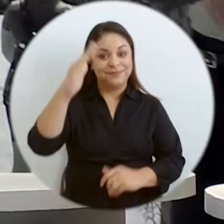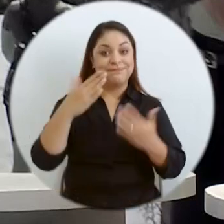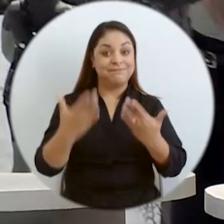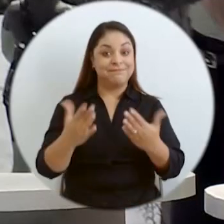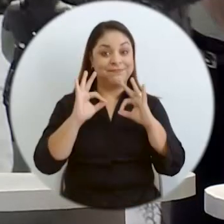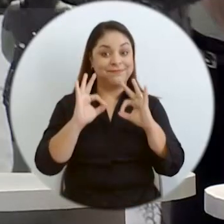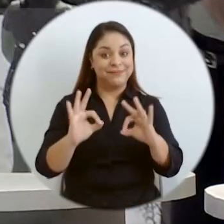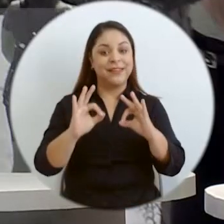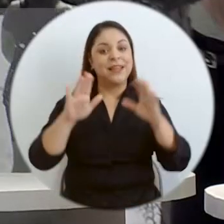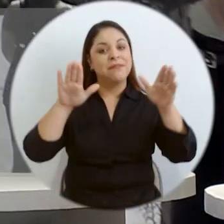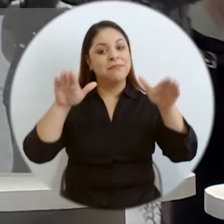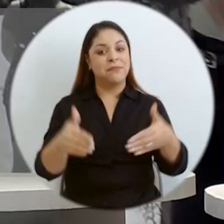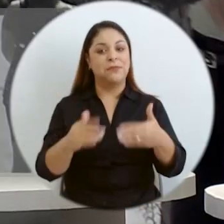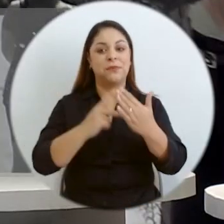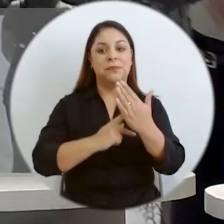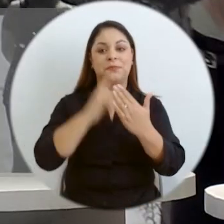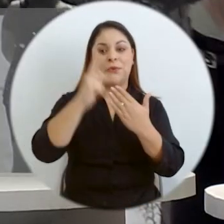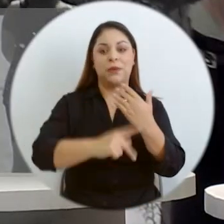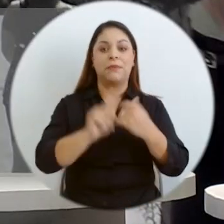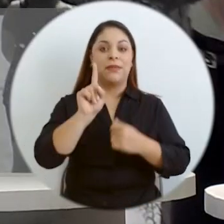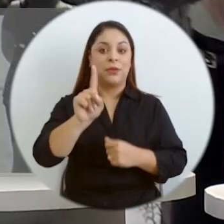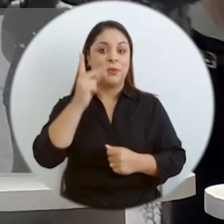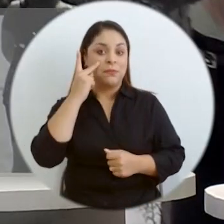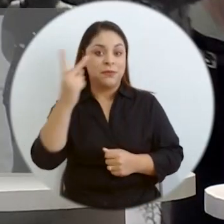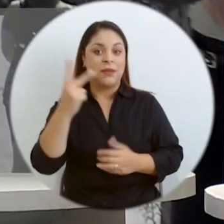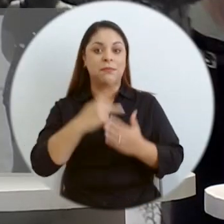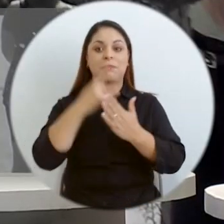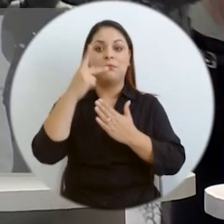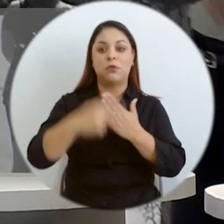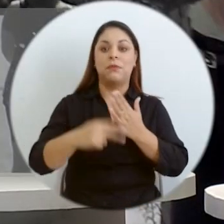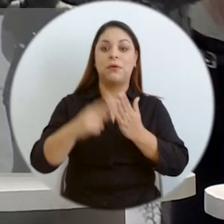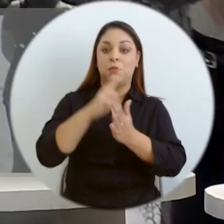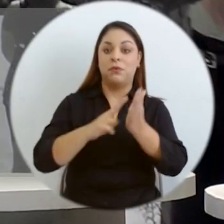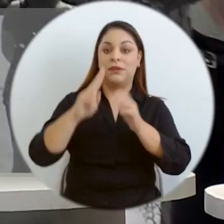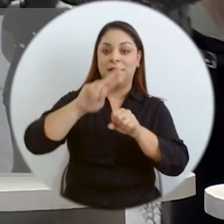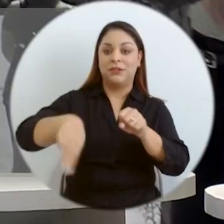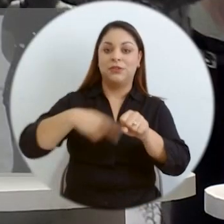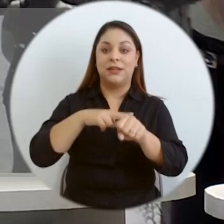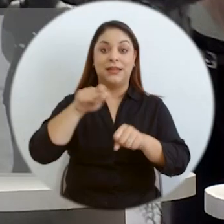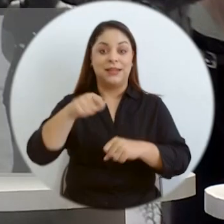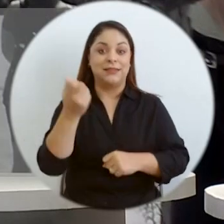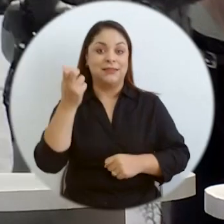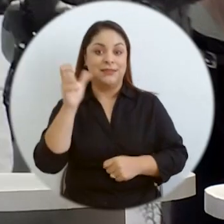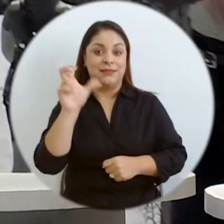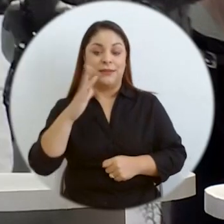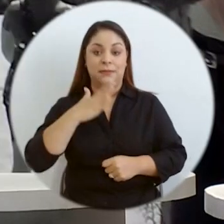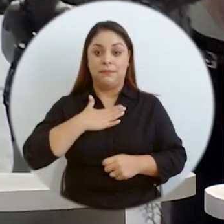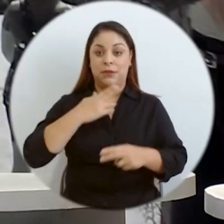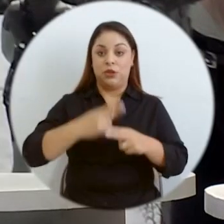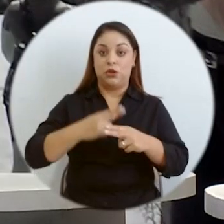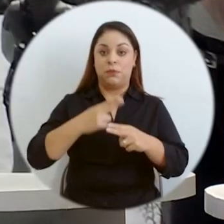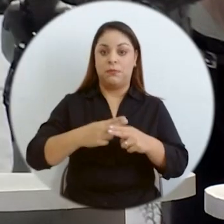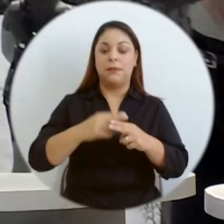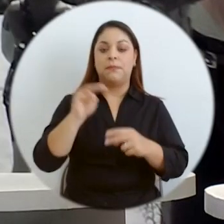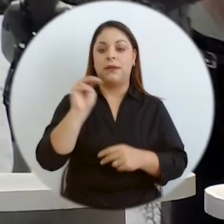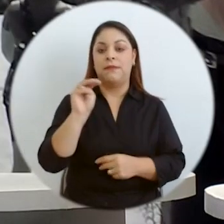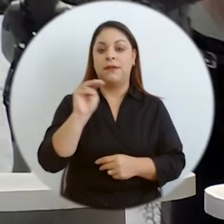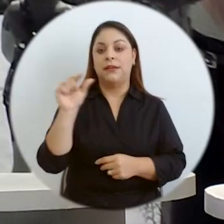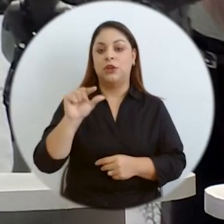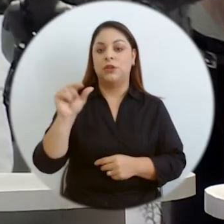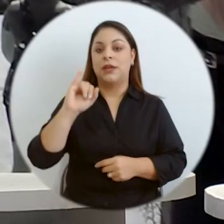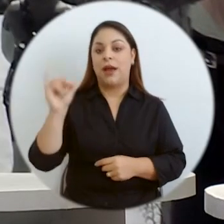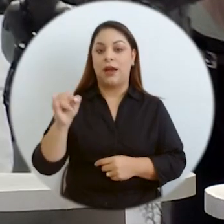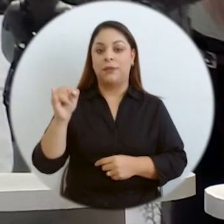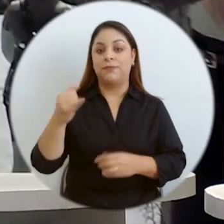¿qué tal? Bienvenidos a una edición más de Una Mirada, el programa de la Universidad Nacional y de CINART S.A. Mi nombre es Maribel Quiroz Jara y en